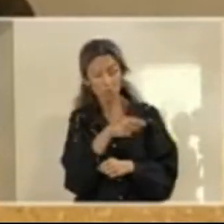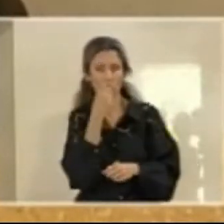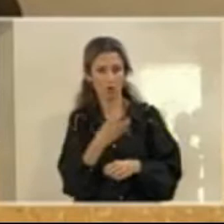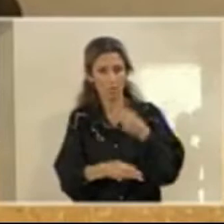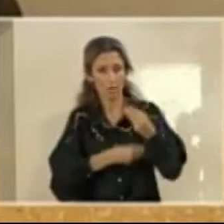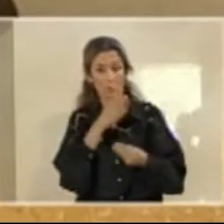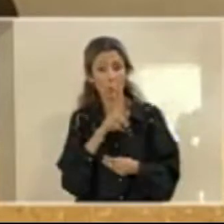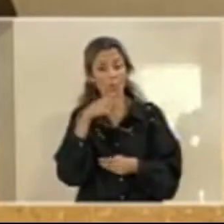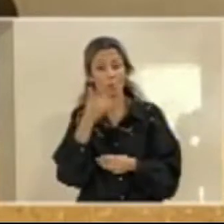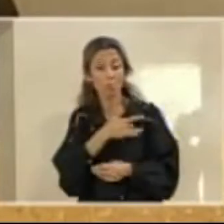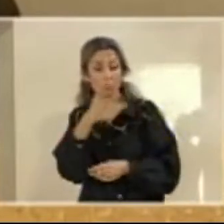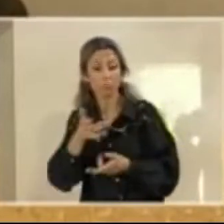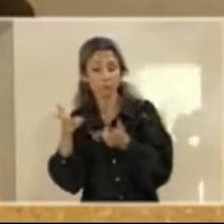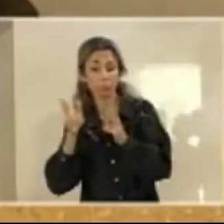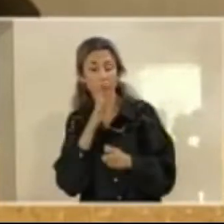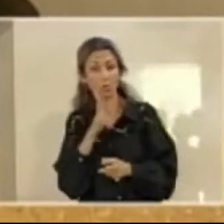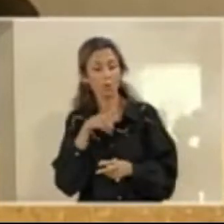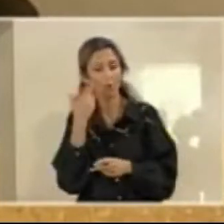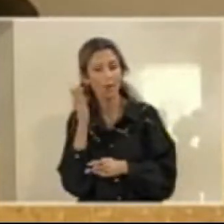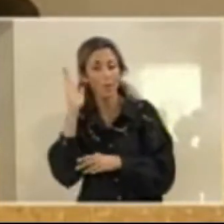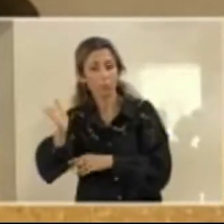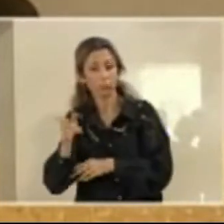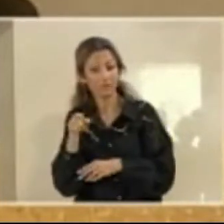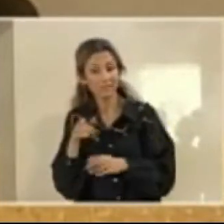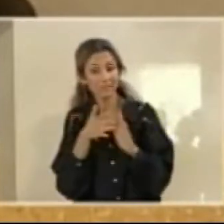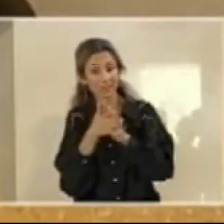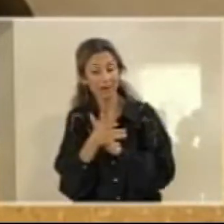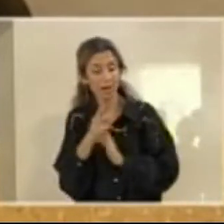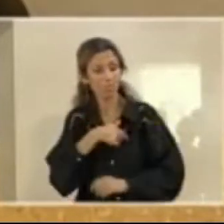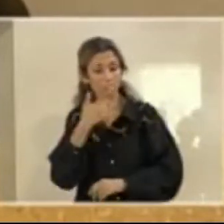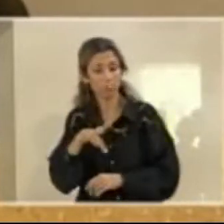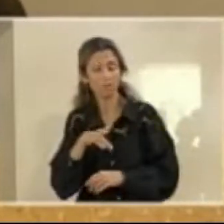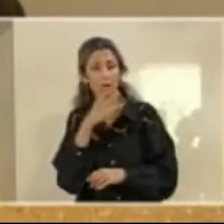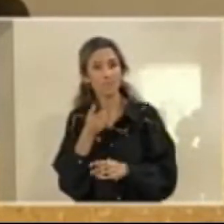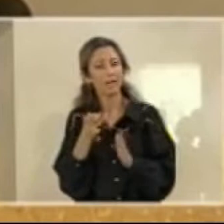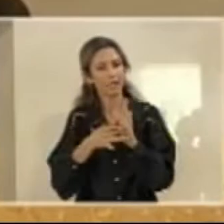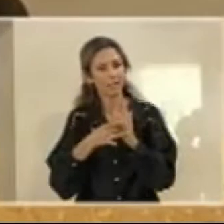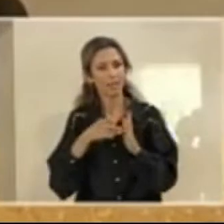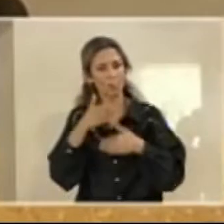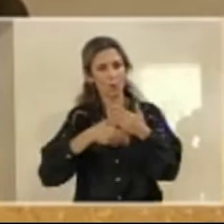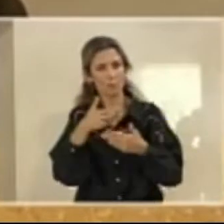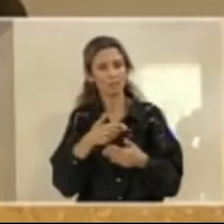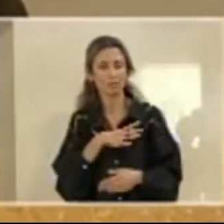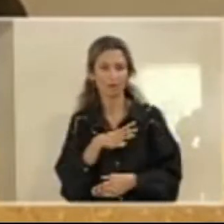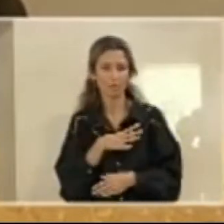porque luego le levantaron la imputación porque imputar en la imputación es una garantía procesal por favor háganselo